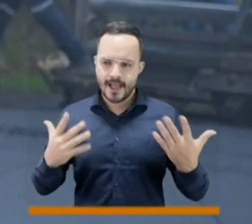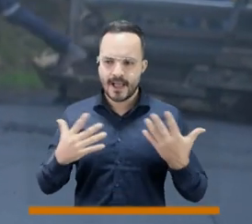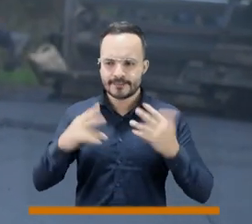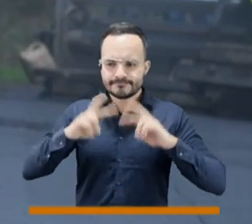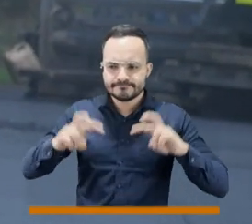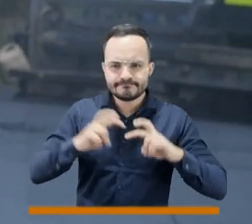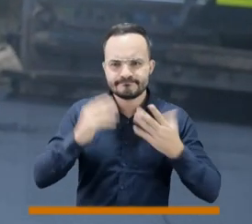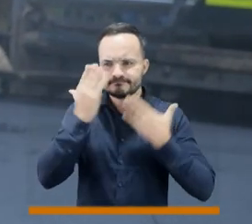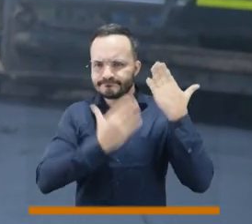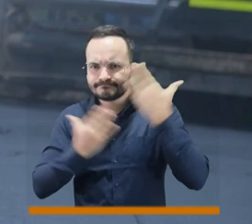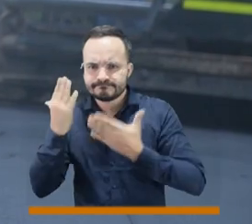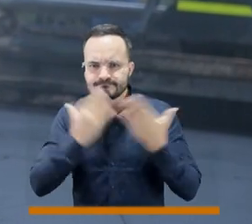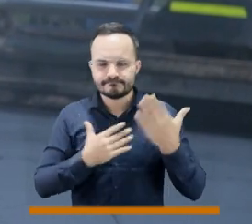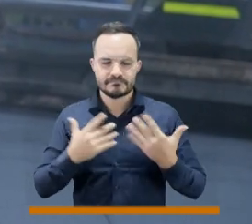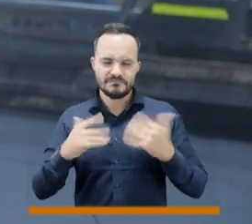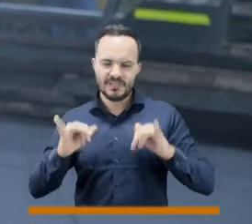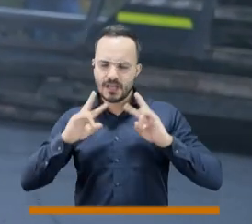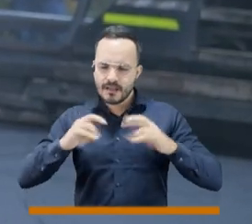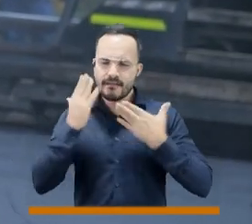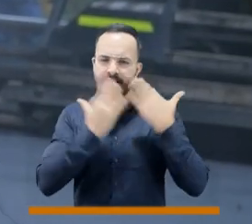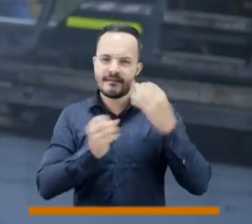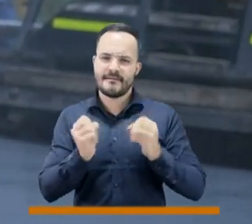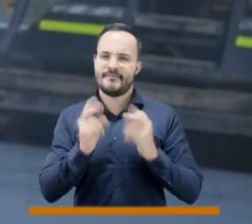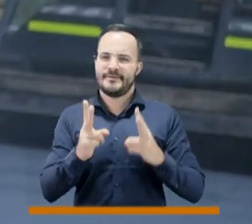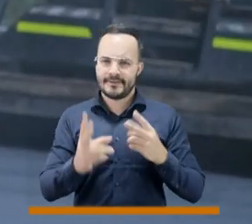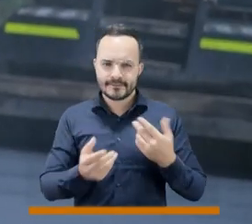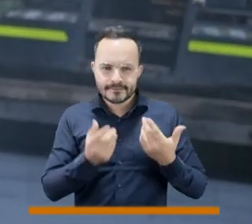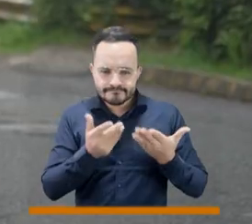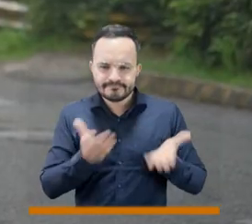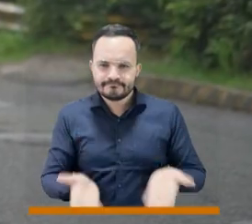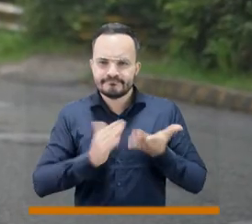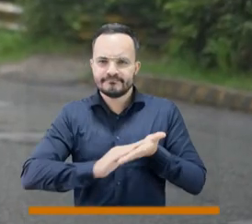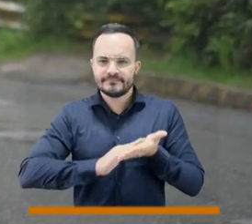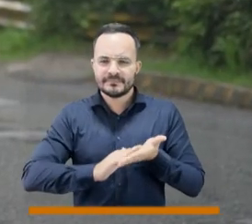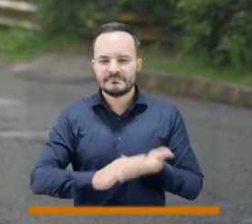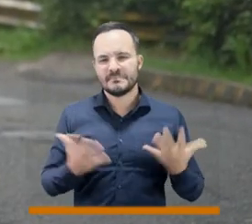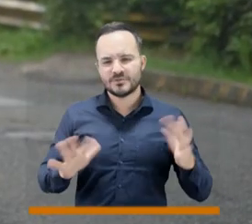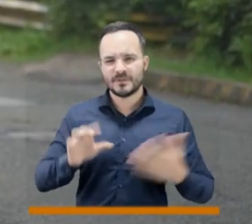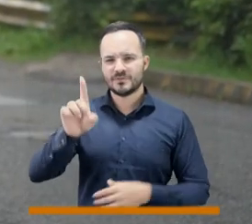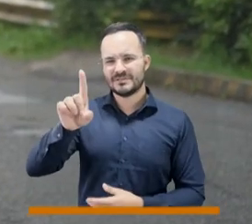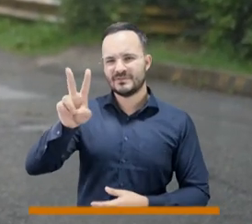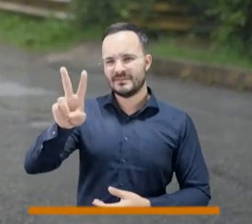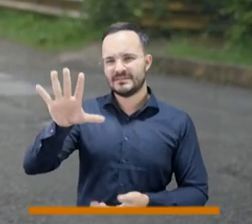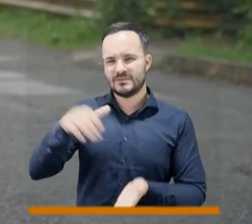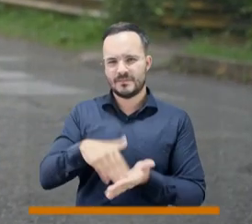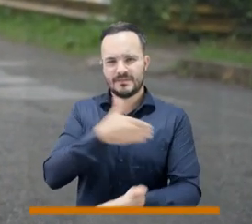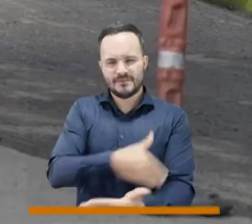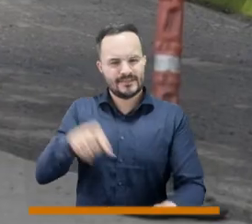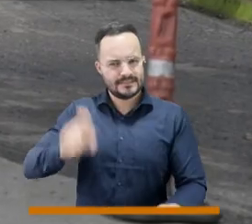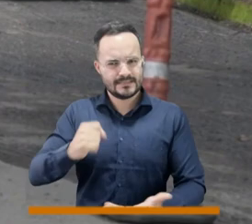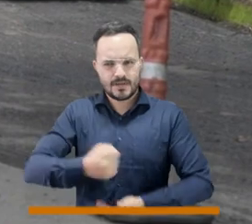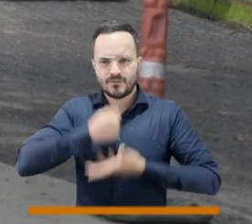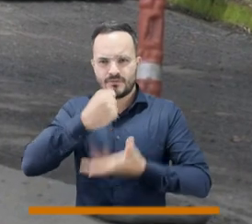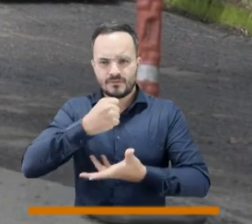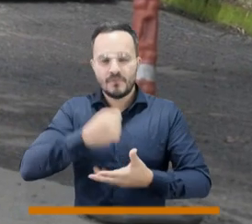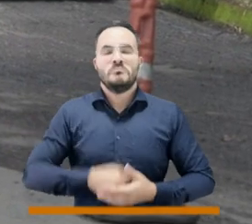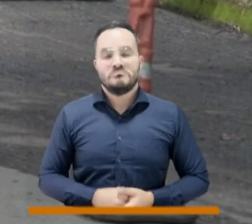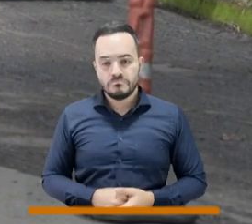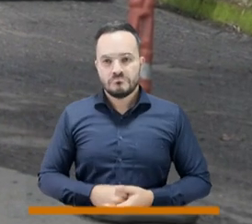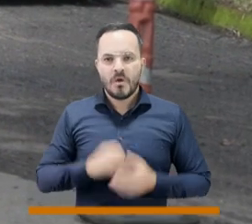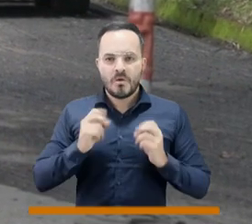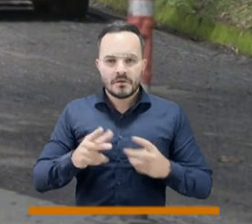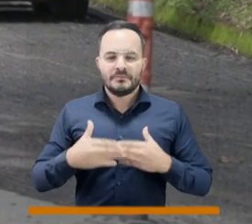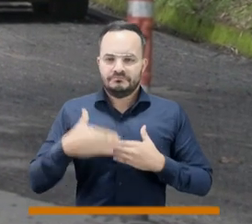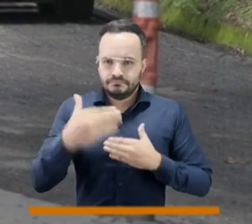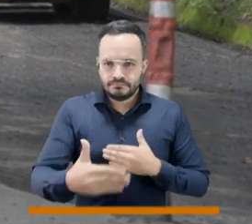la rehabilitación tenía un costo aproximado de 125 mil millones, donde entonces se iniciaron obras en un proceso de rehabilitación